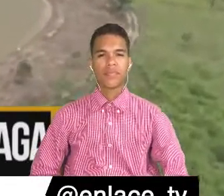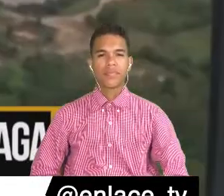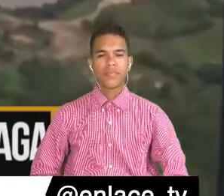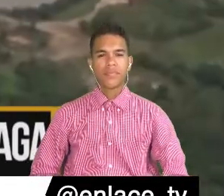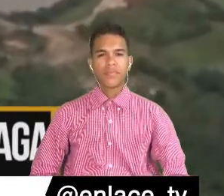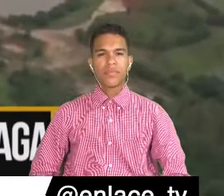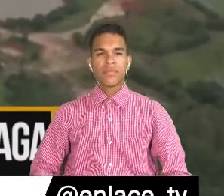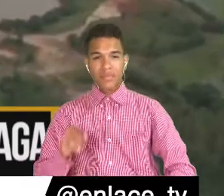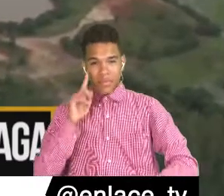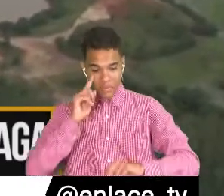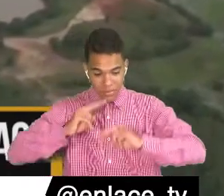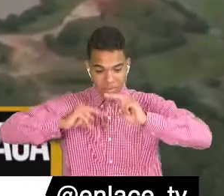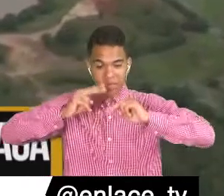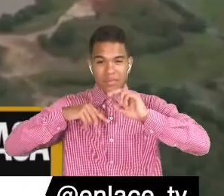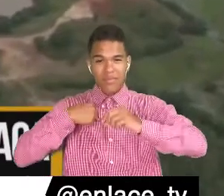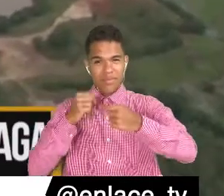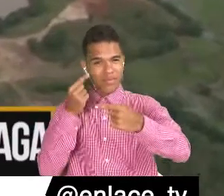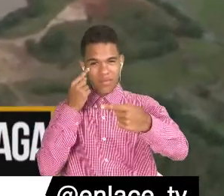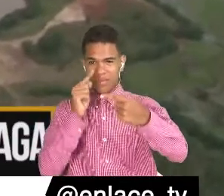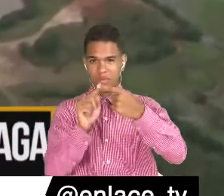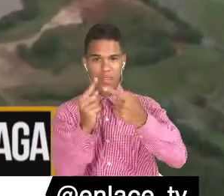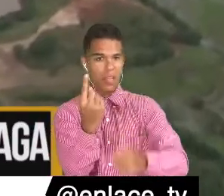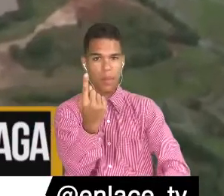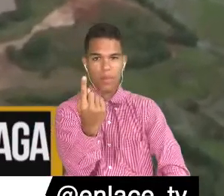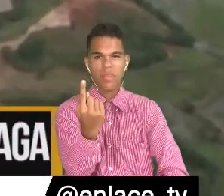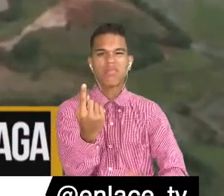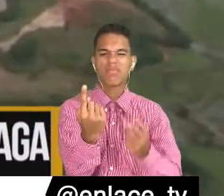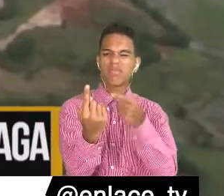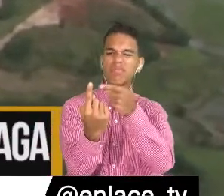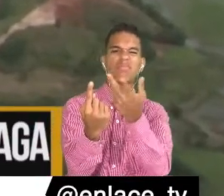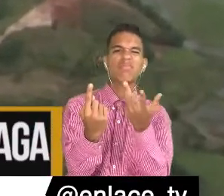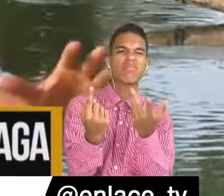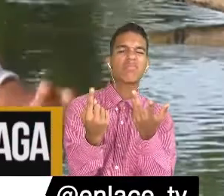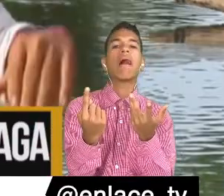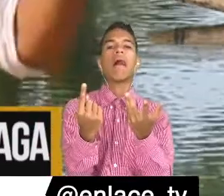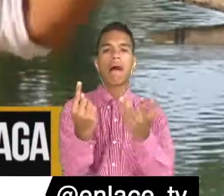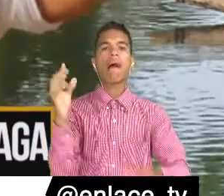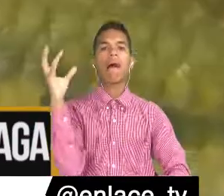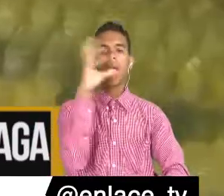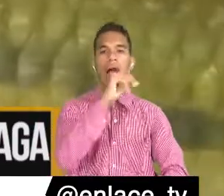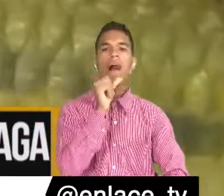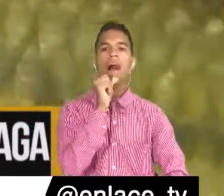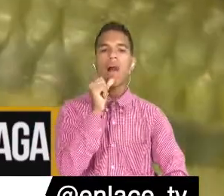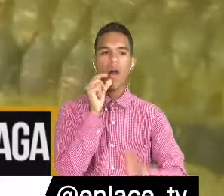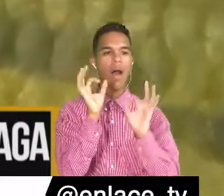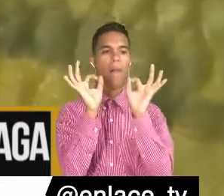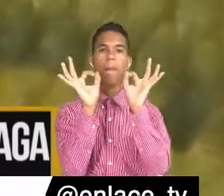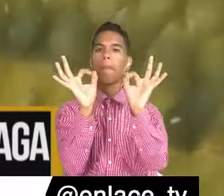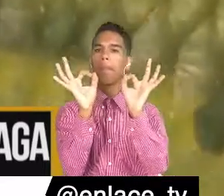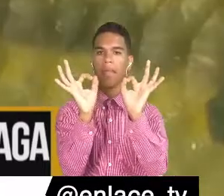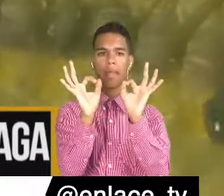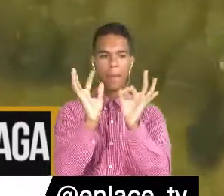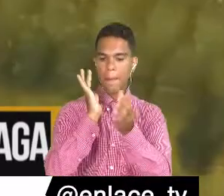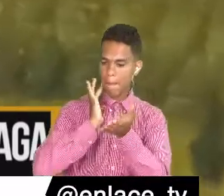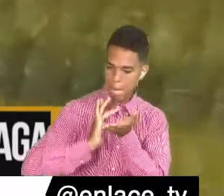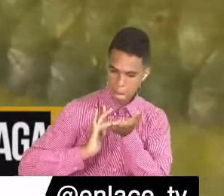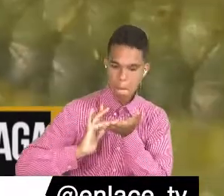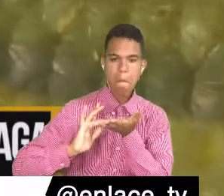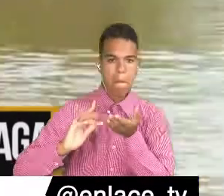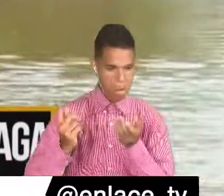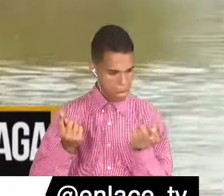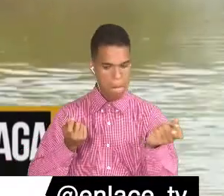objeto principal y único es simplemente garantizar la calidad del agua y mantener las aguas en unos niveles